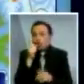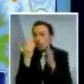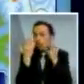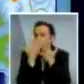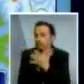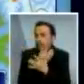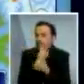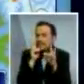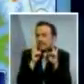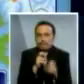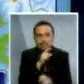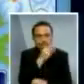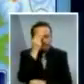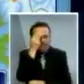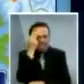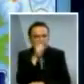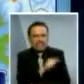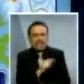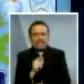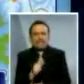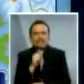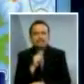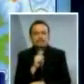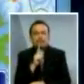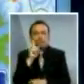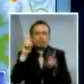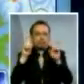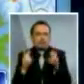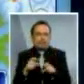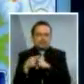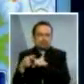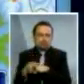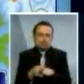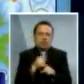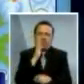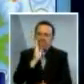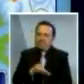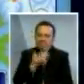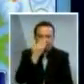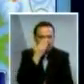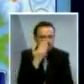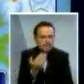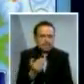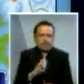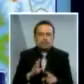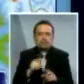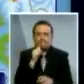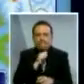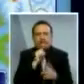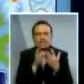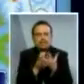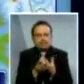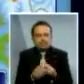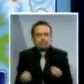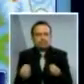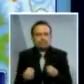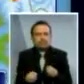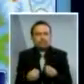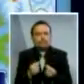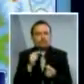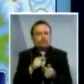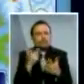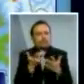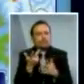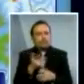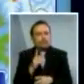temas, Matilde, porque una cosa es el problema social, o sea, hay que enfrentarlo, y es un tema que se arrastra hace 200 años, que sigue avanzando, y otra cosa